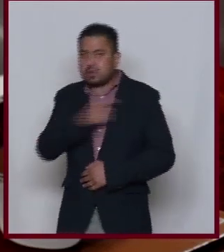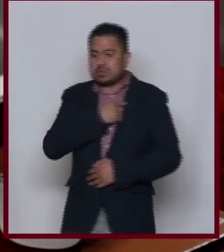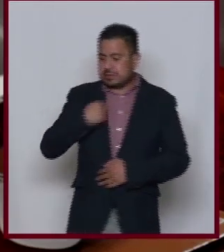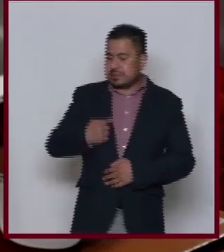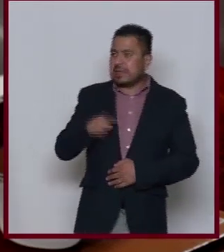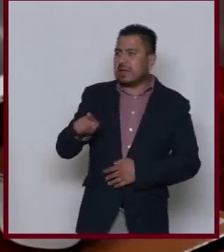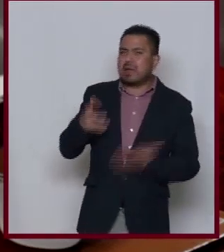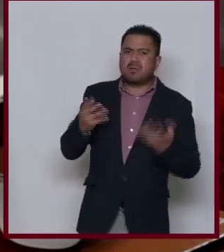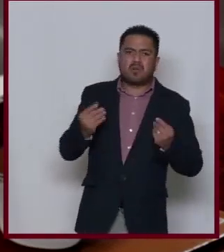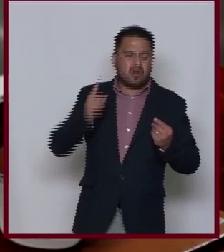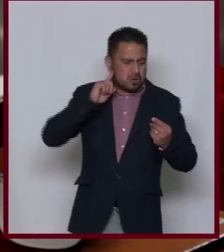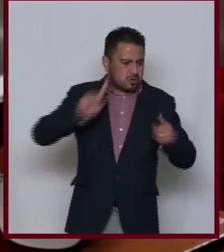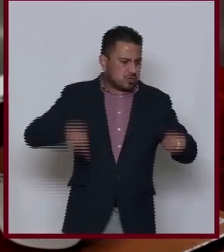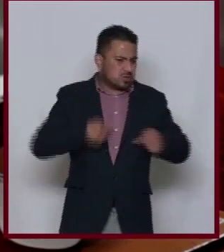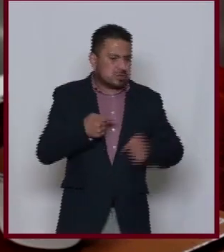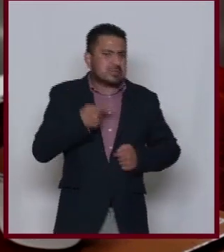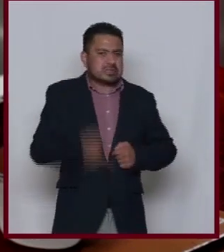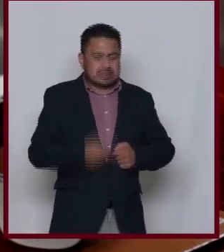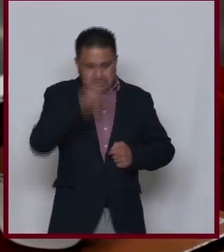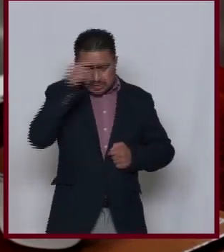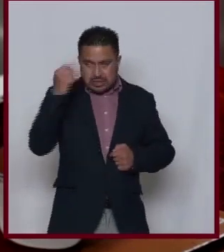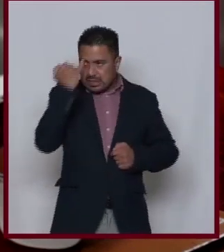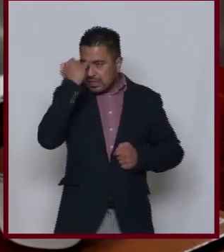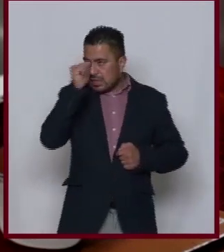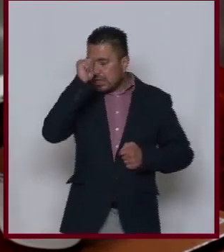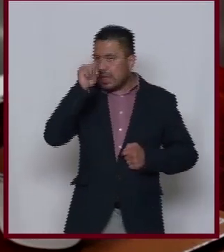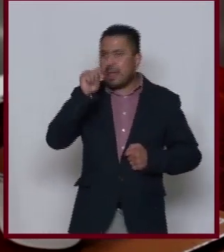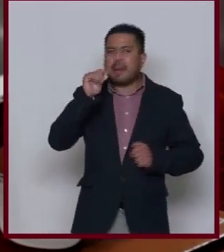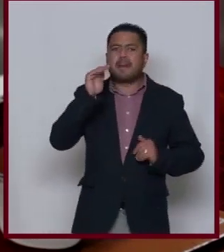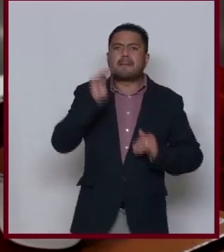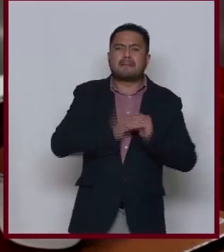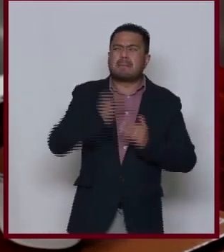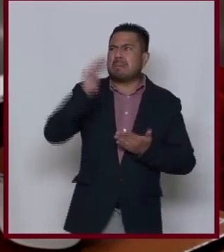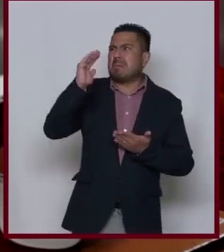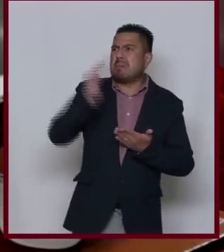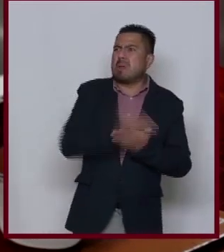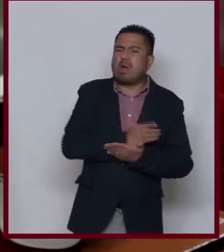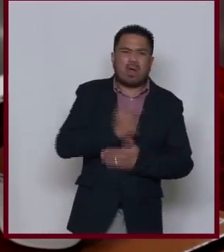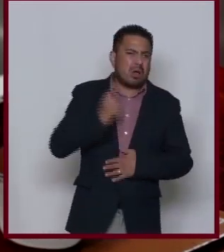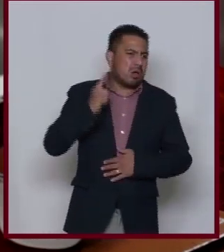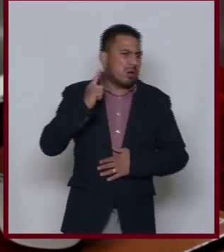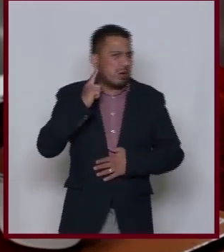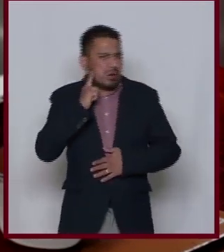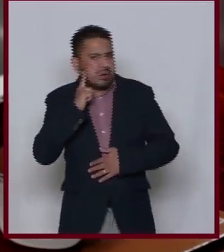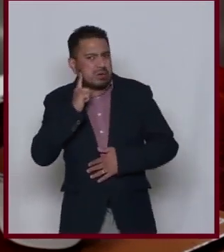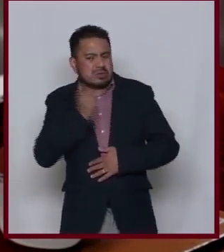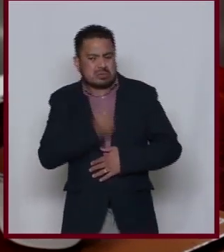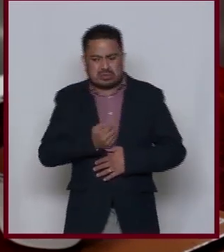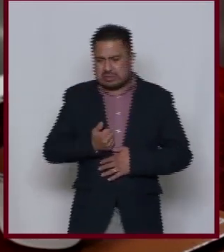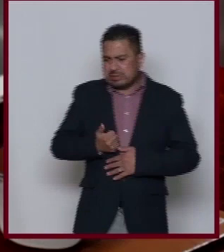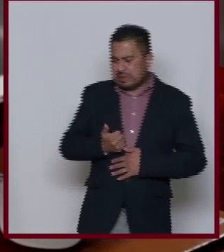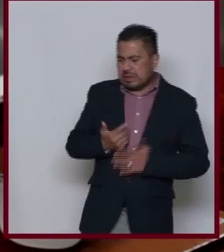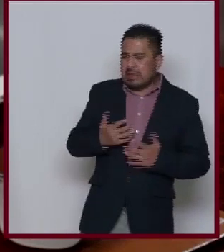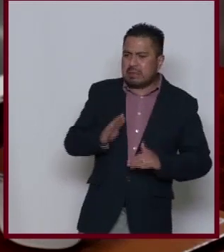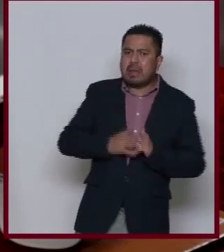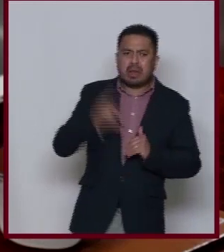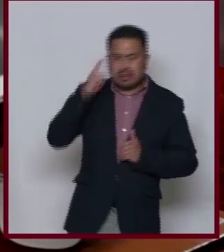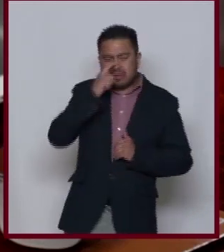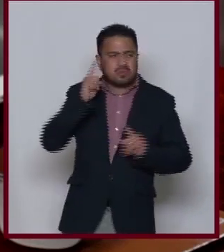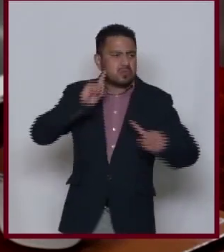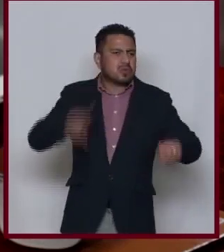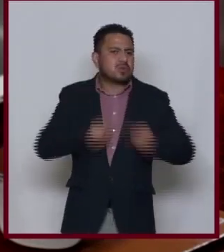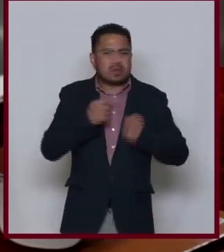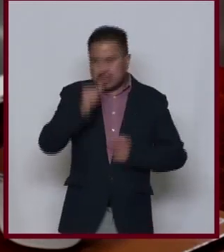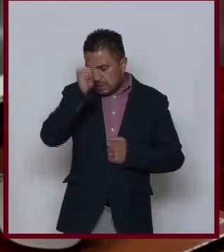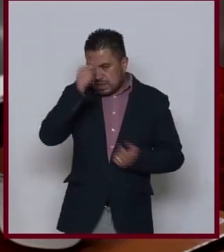tenemos demasiados sonidos, para los hindúes tenemos demasiado pocos sonidos. Entonces ellos, es difícil oír música hindú